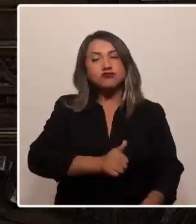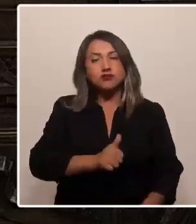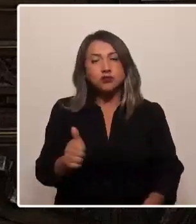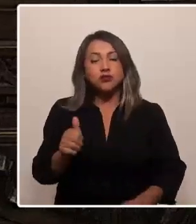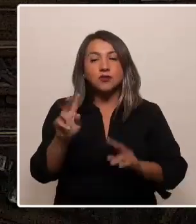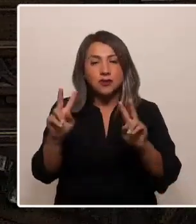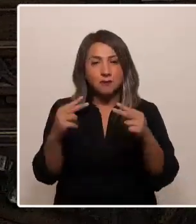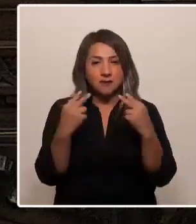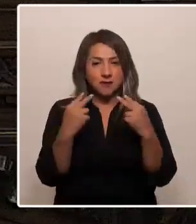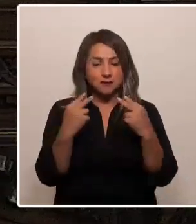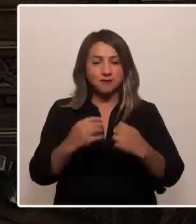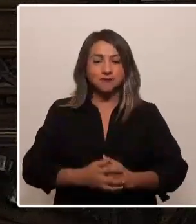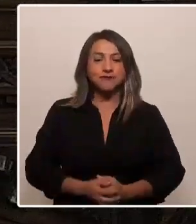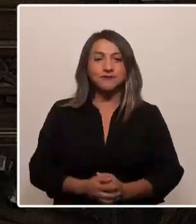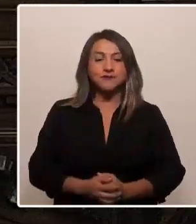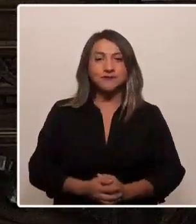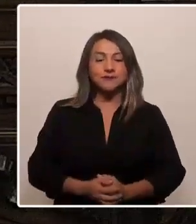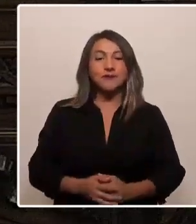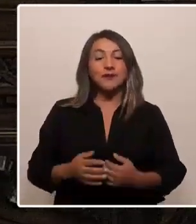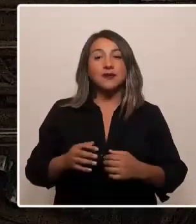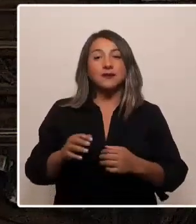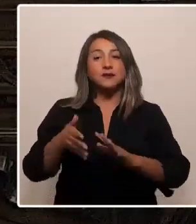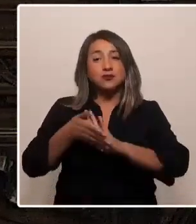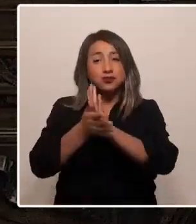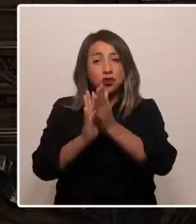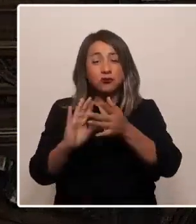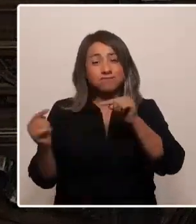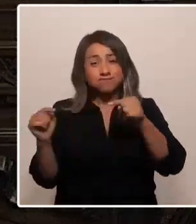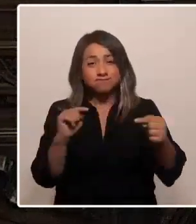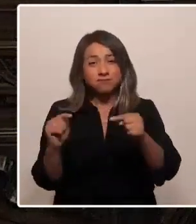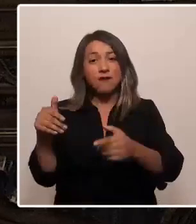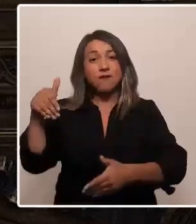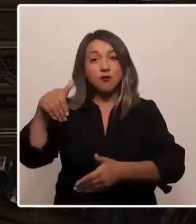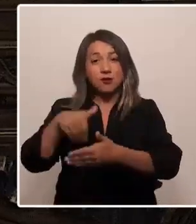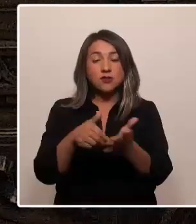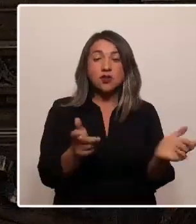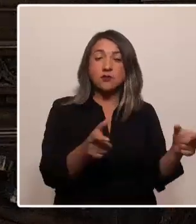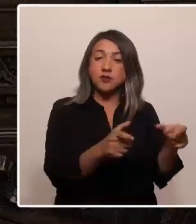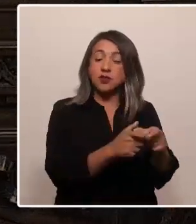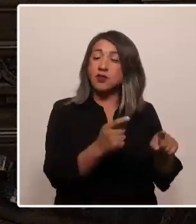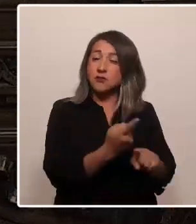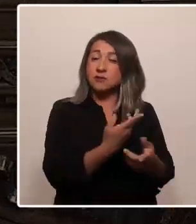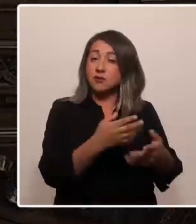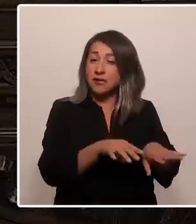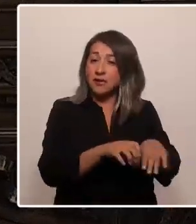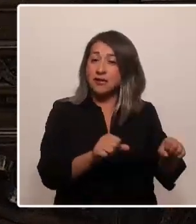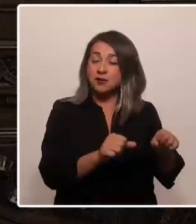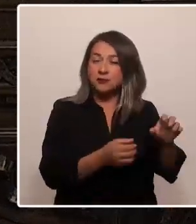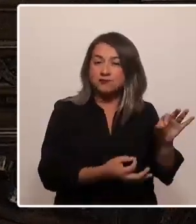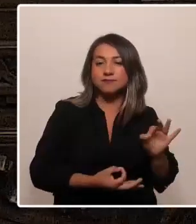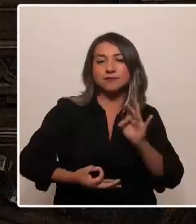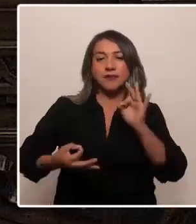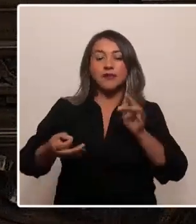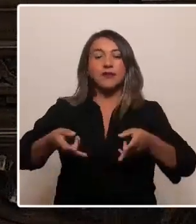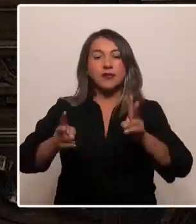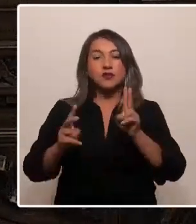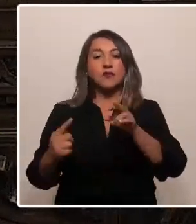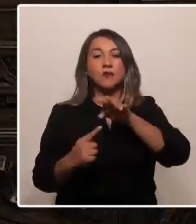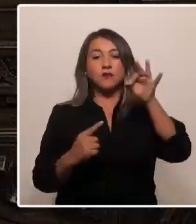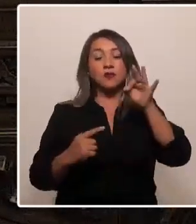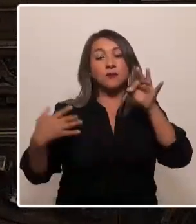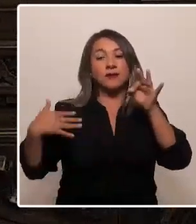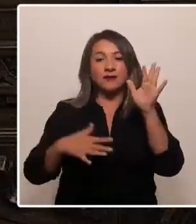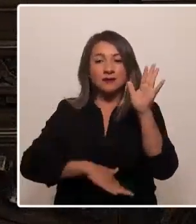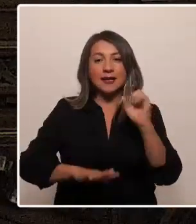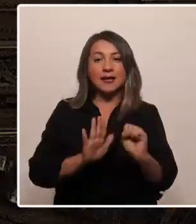escuchan. Como resultado de la deliberación y votaciones en la Comisión de Derechos Fundamentales y en cumplimiento a lo dispuesto en el